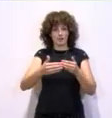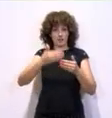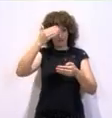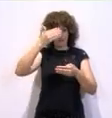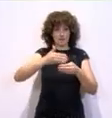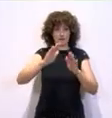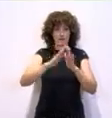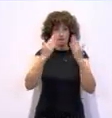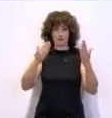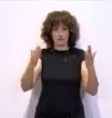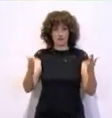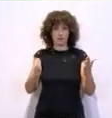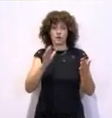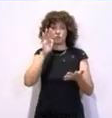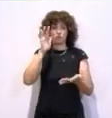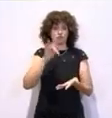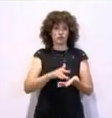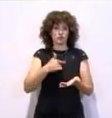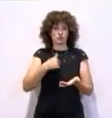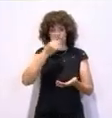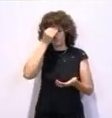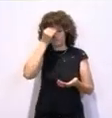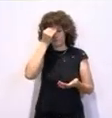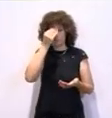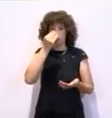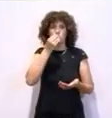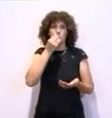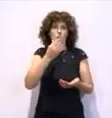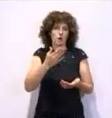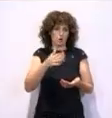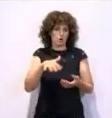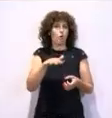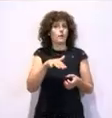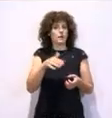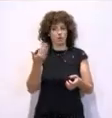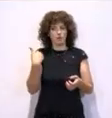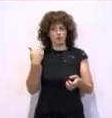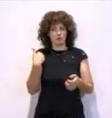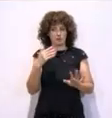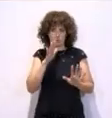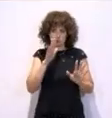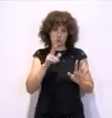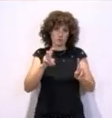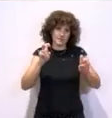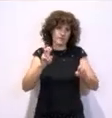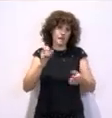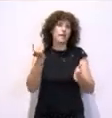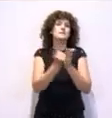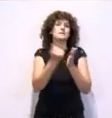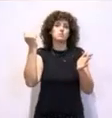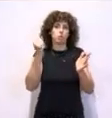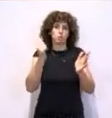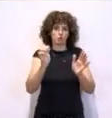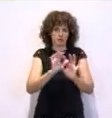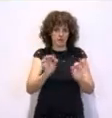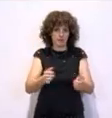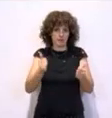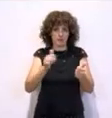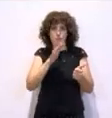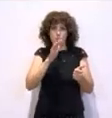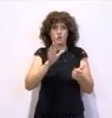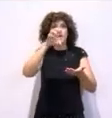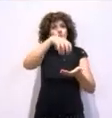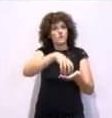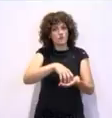la biblioteca, en este caso, aunque me parece desde luego mejor ubicación que la anterior, por una cuestión simbólica, no porque como